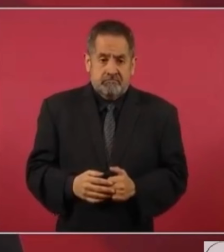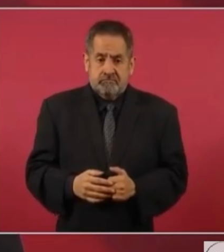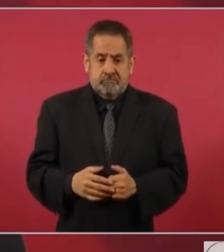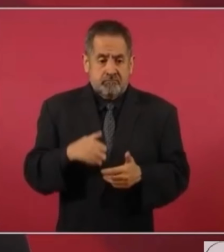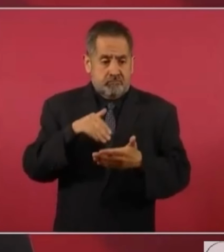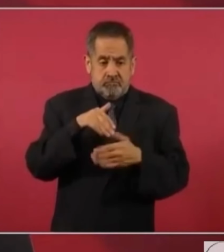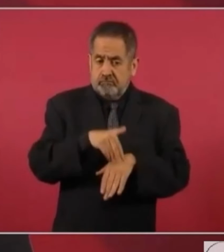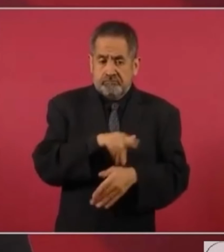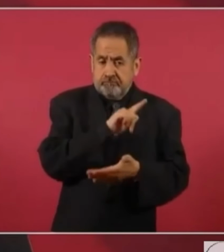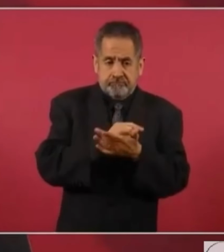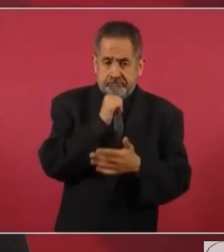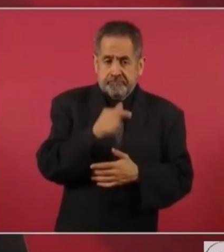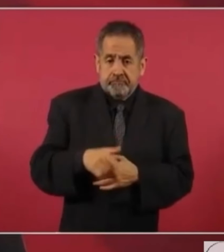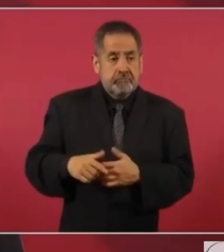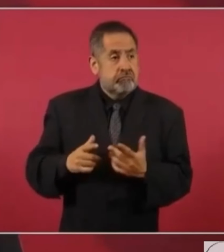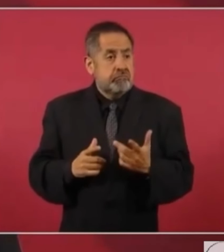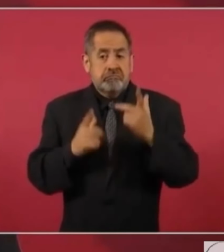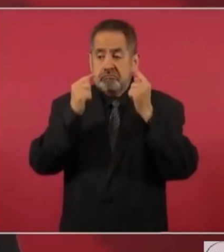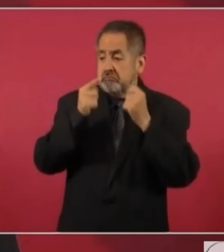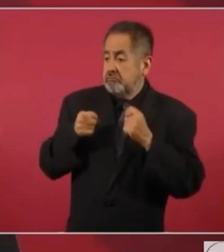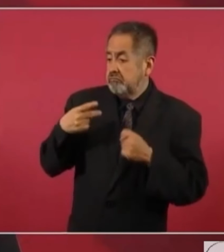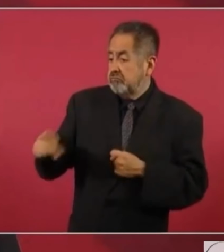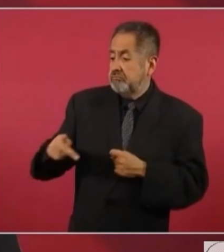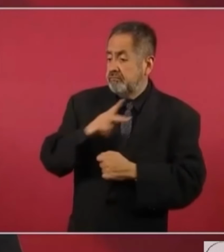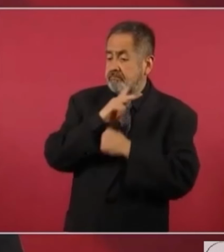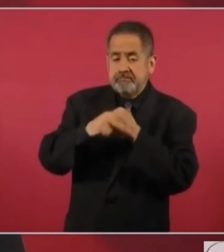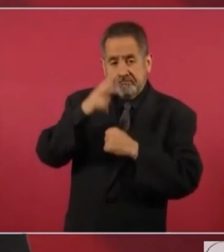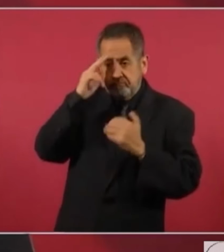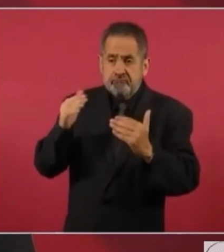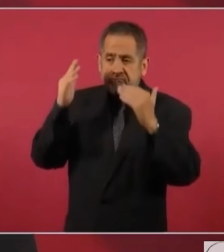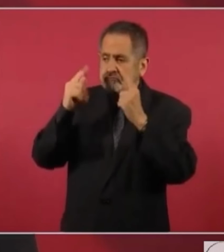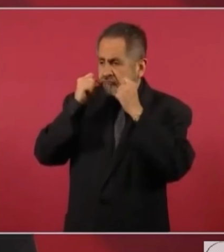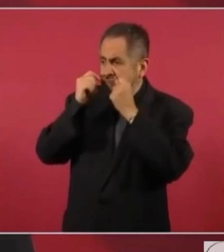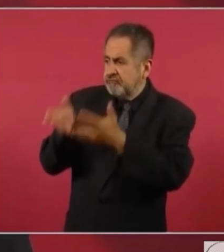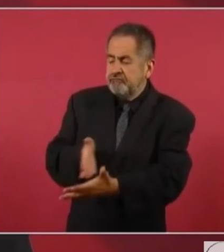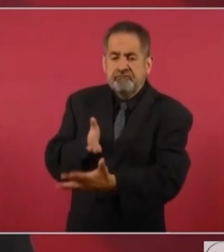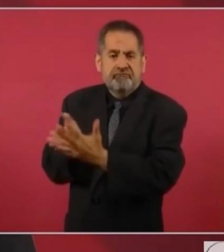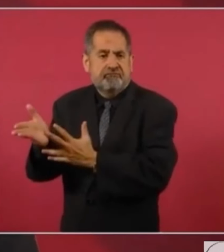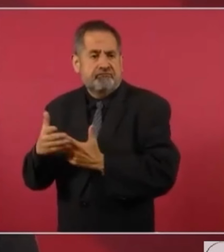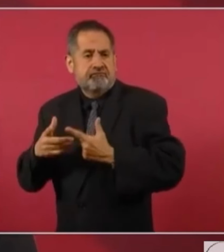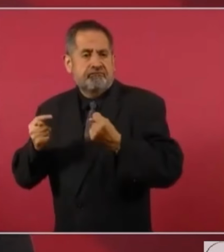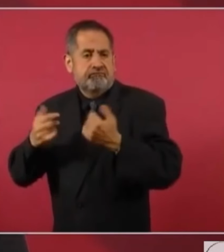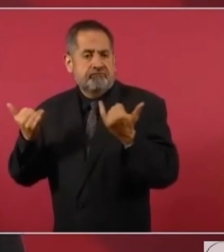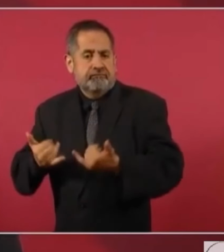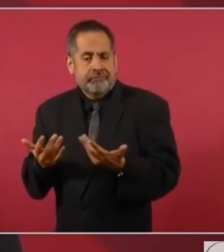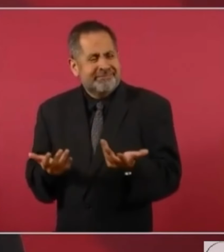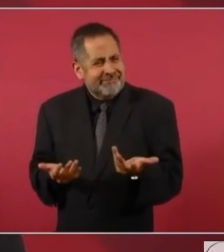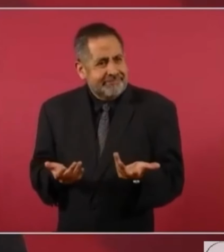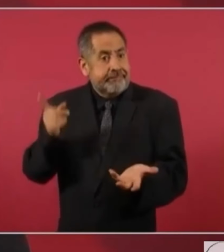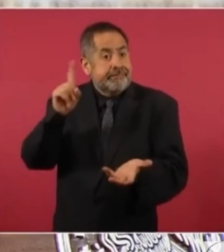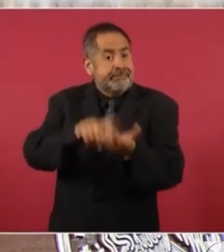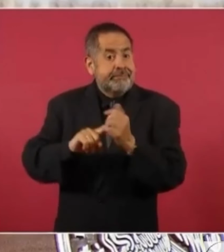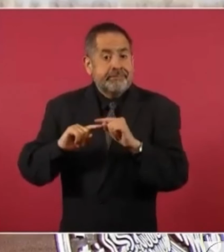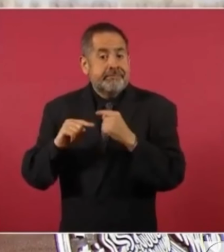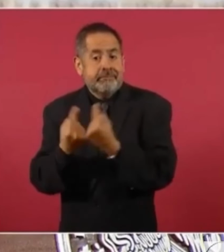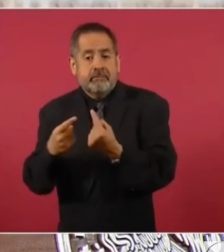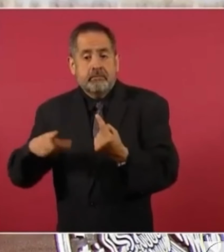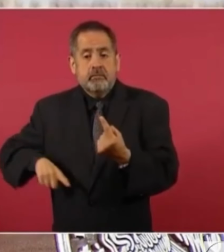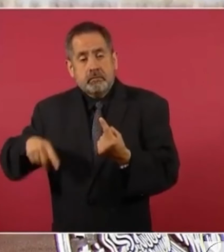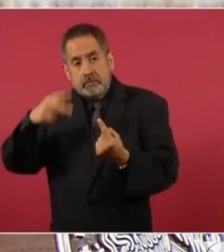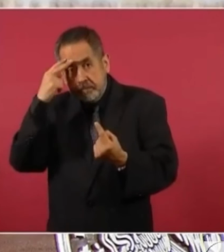violatorio de nuestra soberanía, y eso se pactó entre los gobiernos de Estados Unidos y